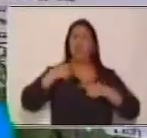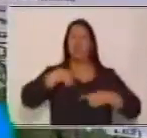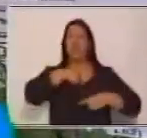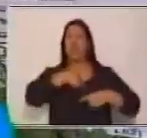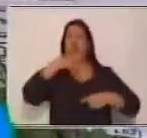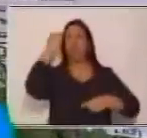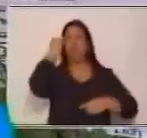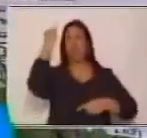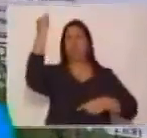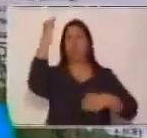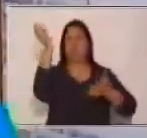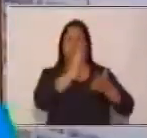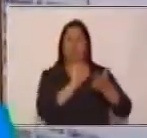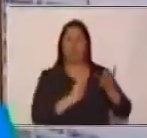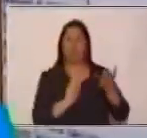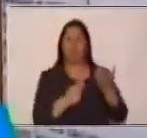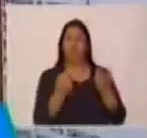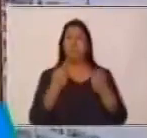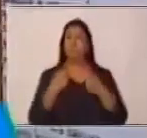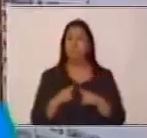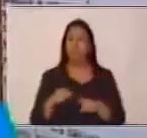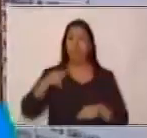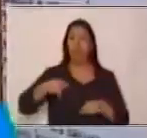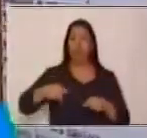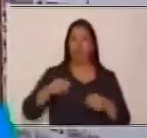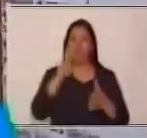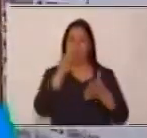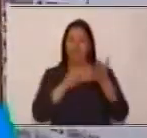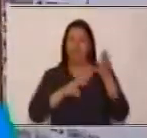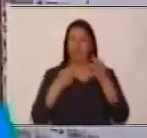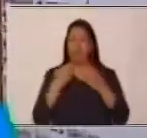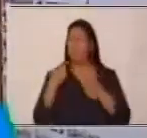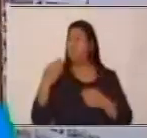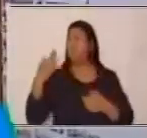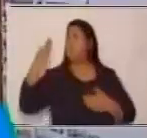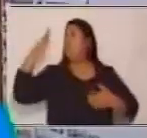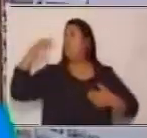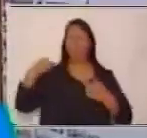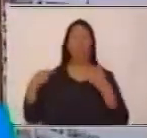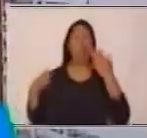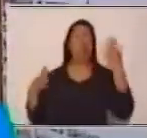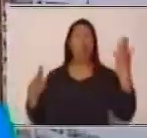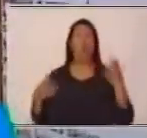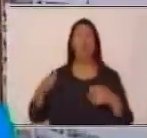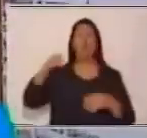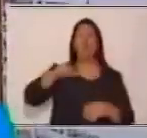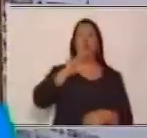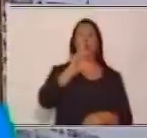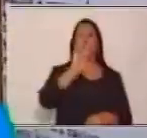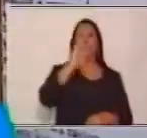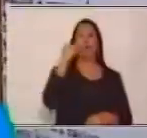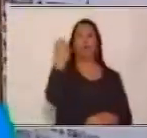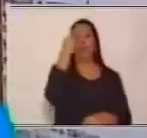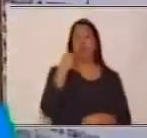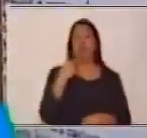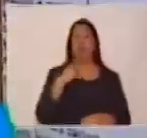haciendo desde un inicio, vamos a leer un poema. Es de un autor guatemalteco, Luis de León, La